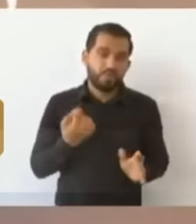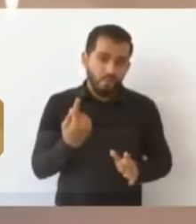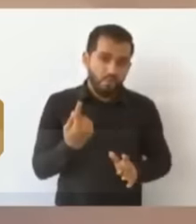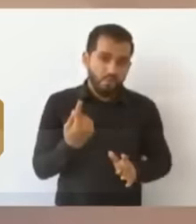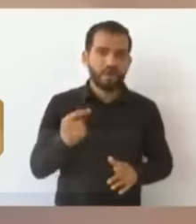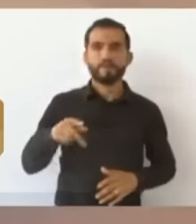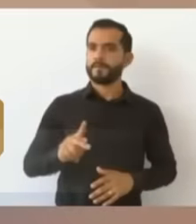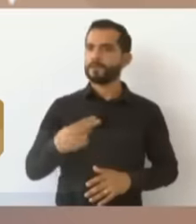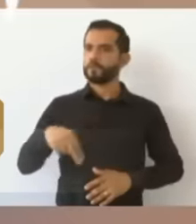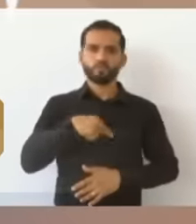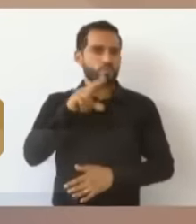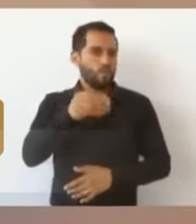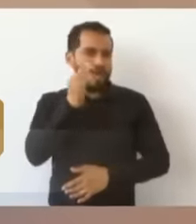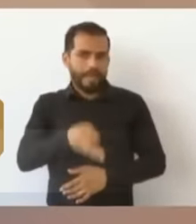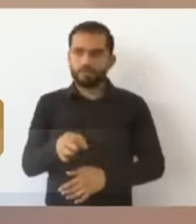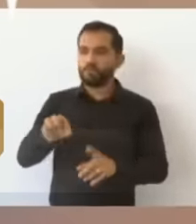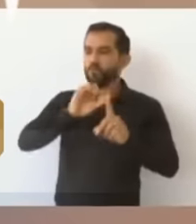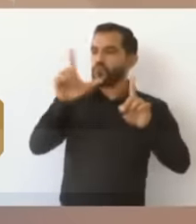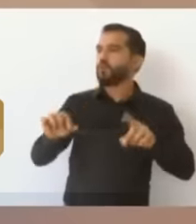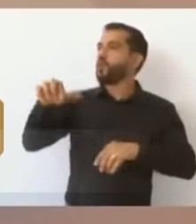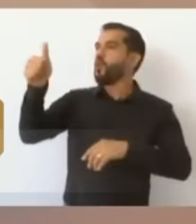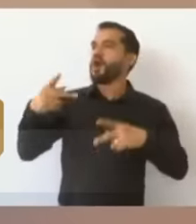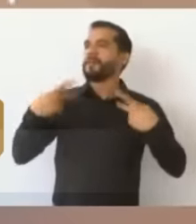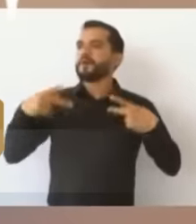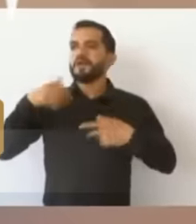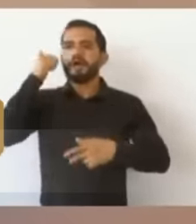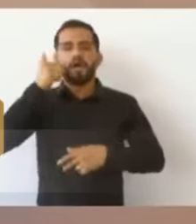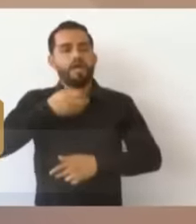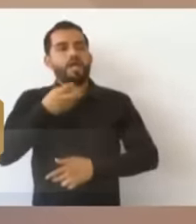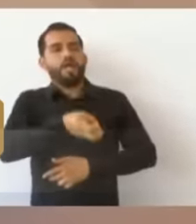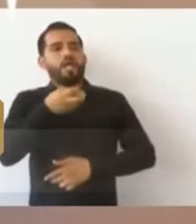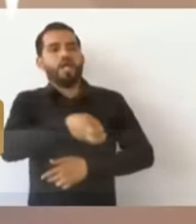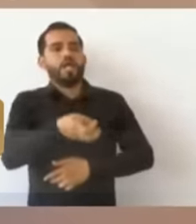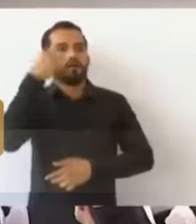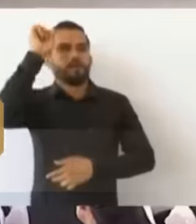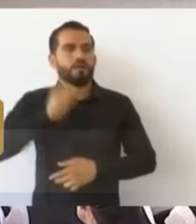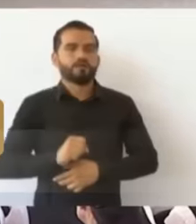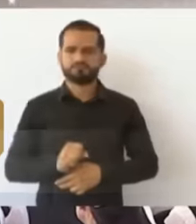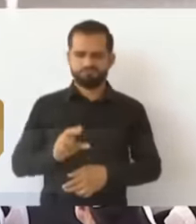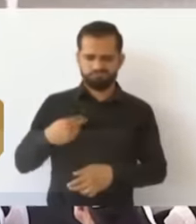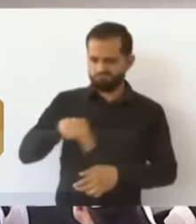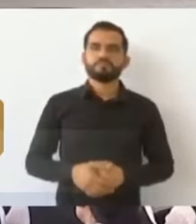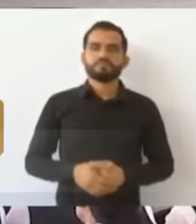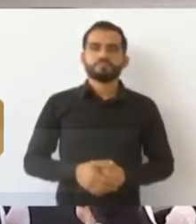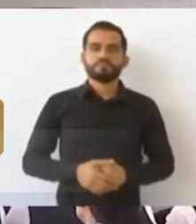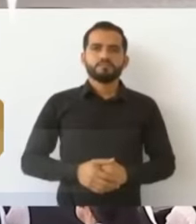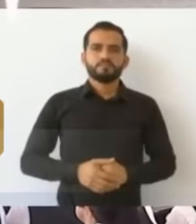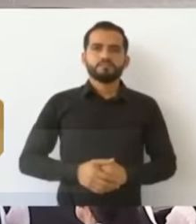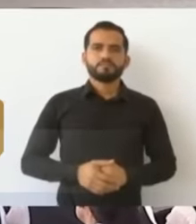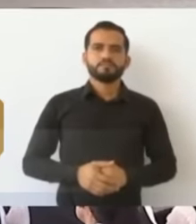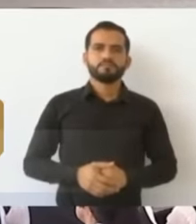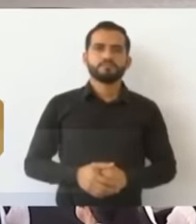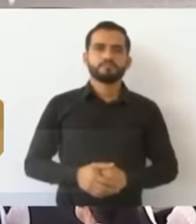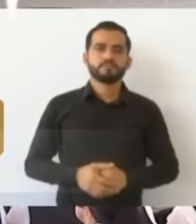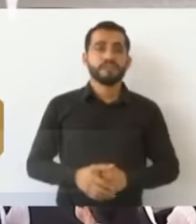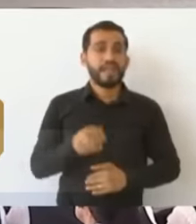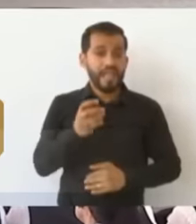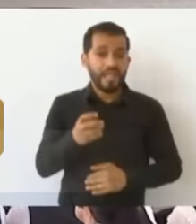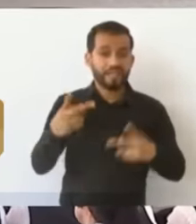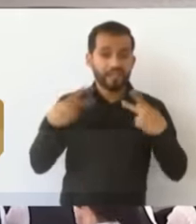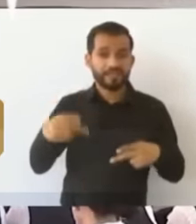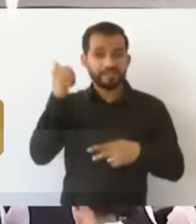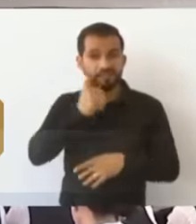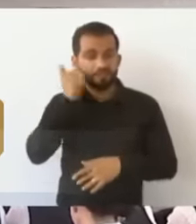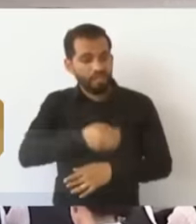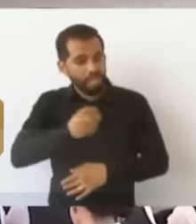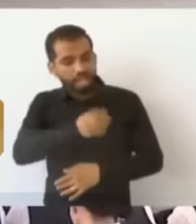no admitimos el estigma de que todo. No admitimos ese estigma. Ese estigma luchamos contra